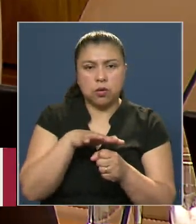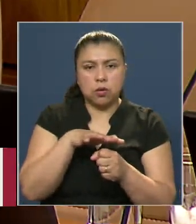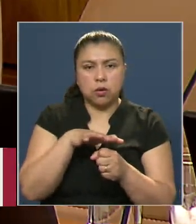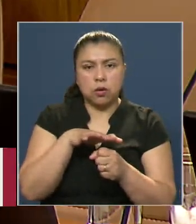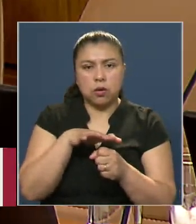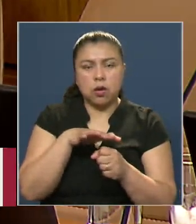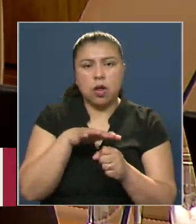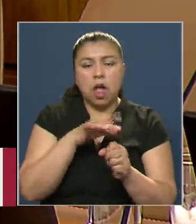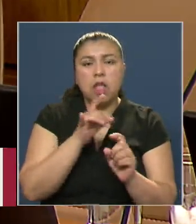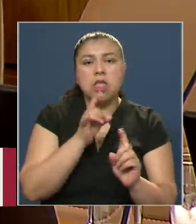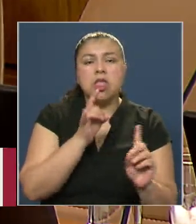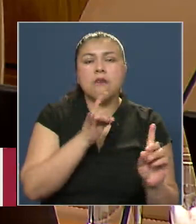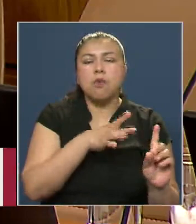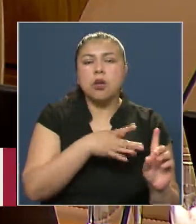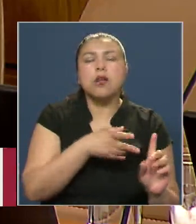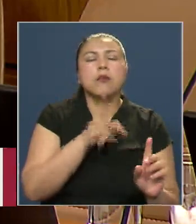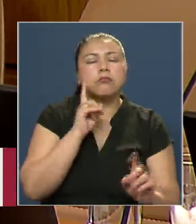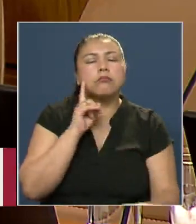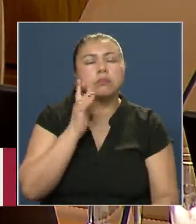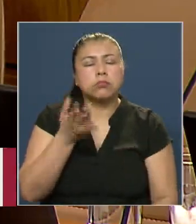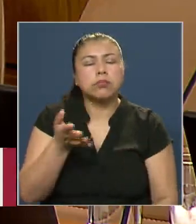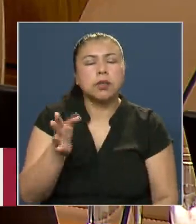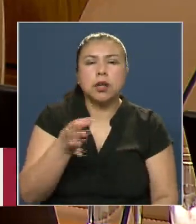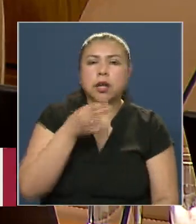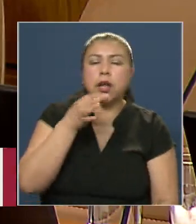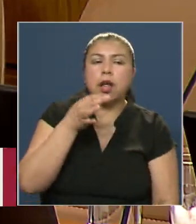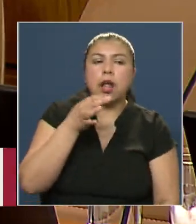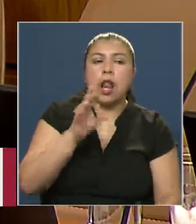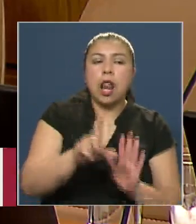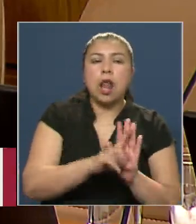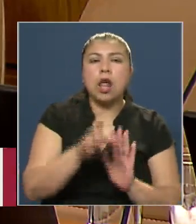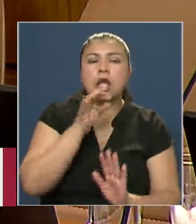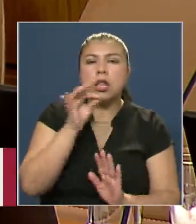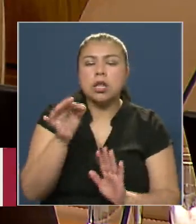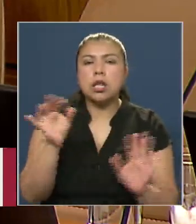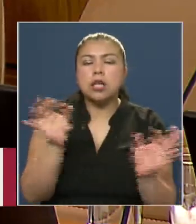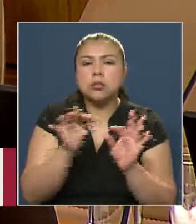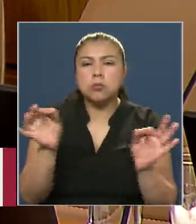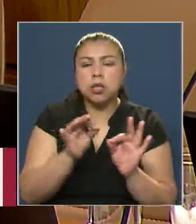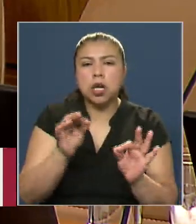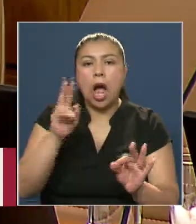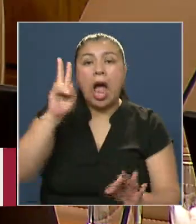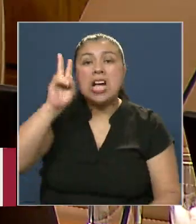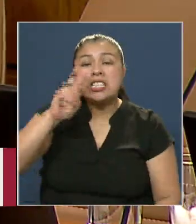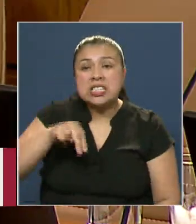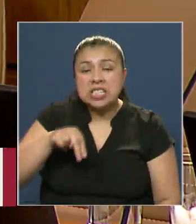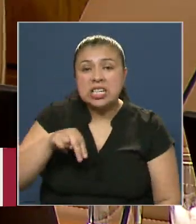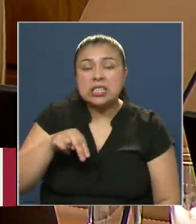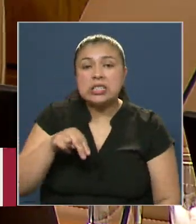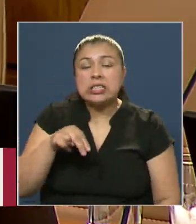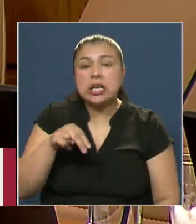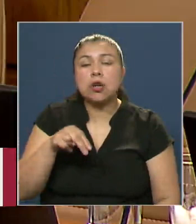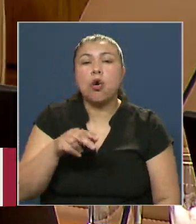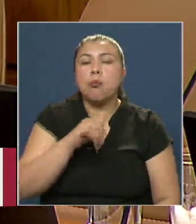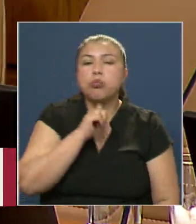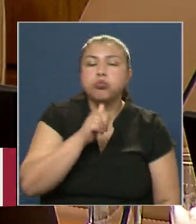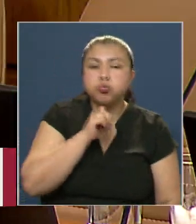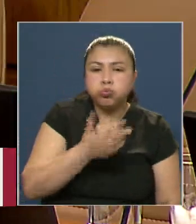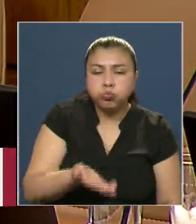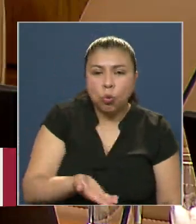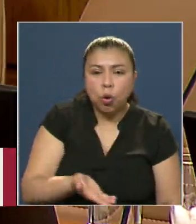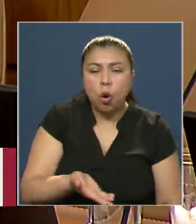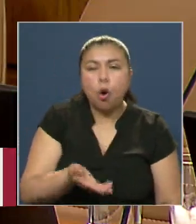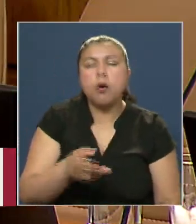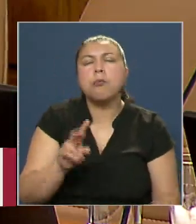vulnerabilidad, que según la ley comentada son aquellos que sin ser vulnerables por